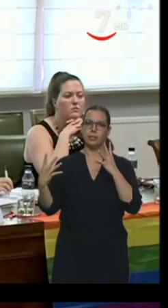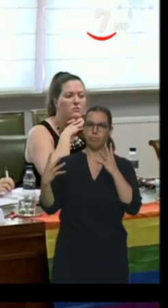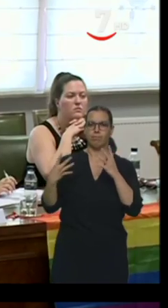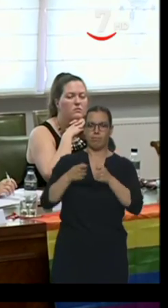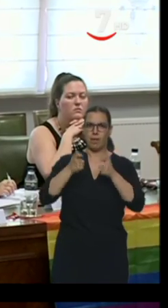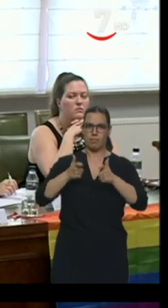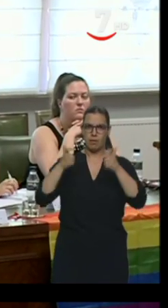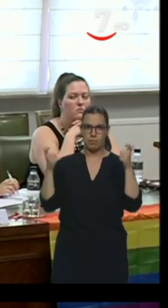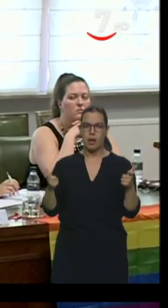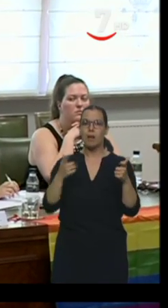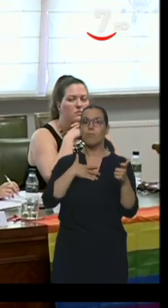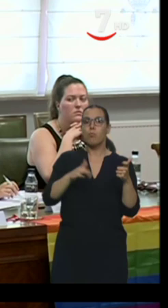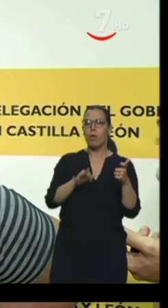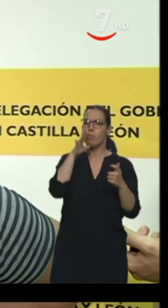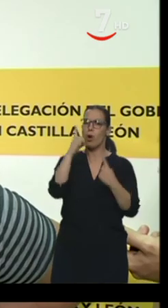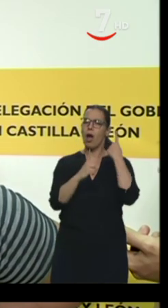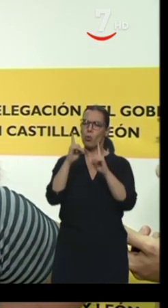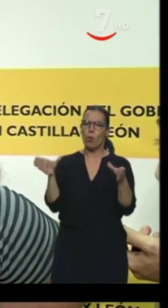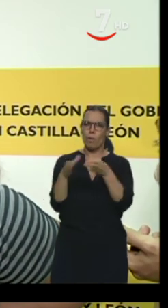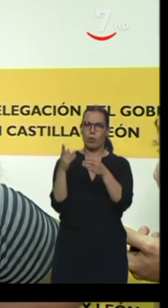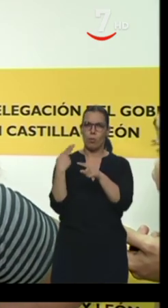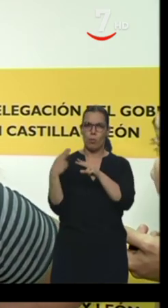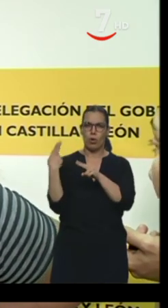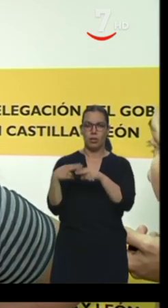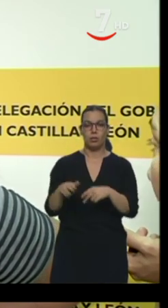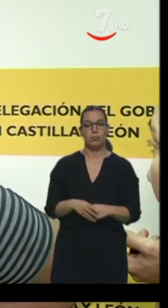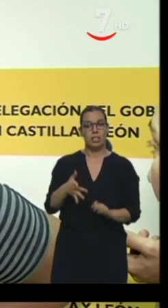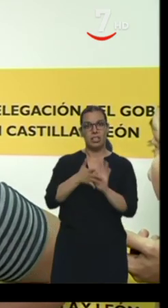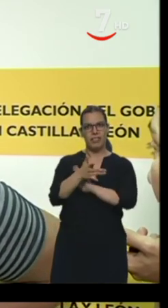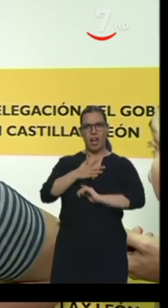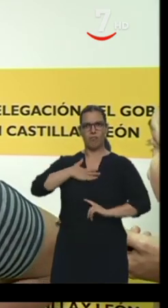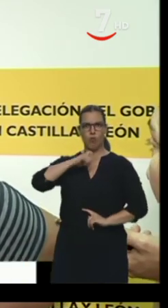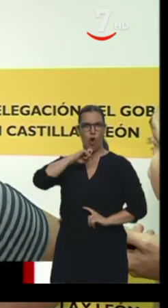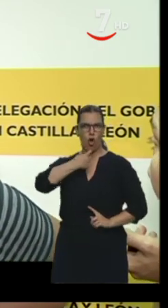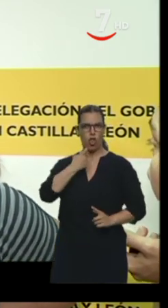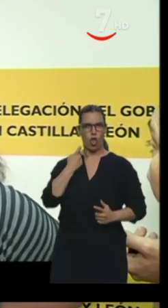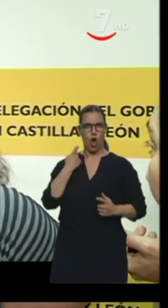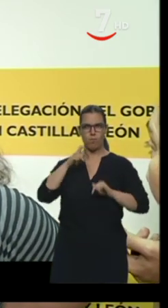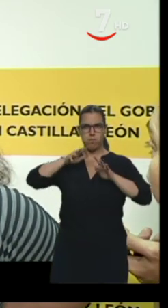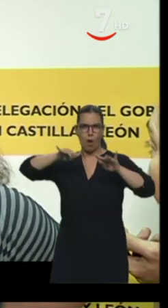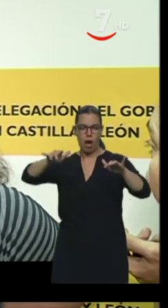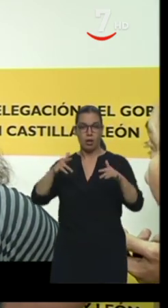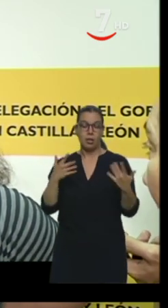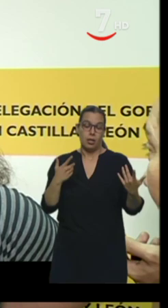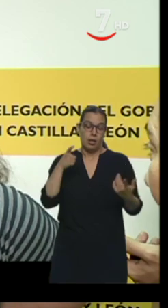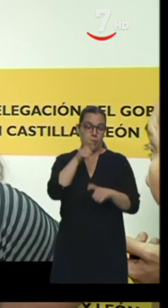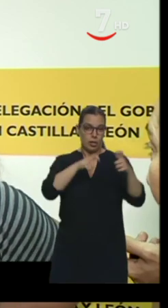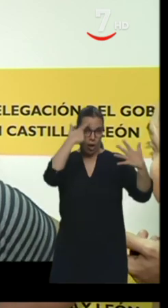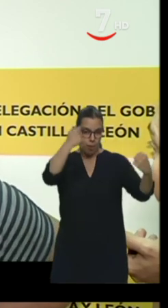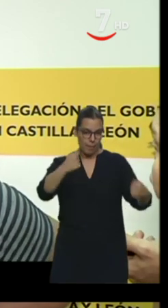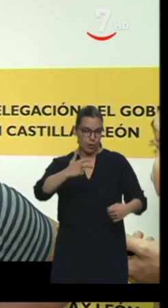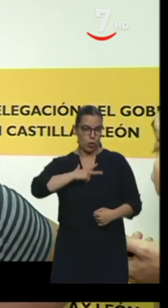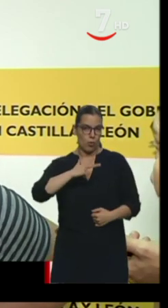partidos políticos. Eso es una apología del odio, yo qué sé, yo. Hay gente abogada y juristas